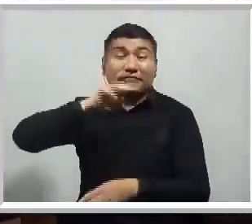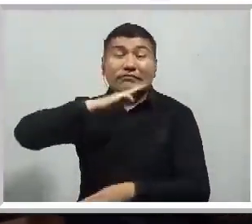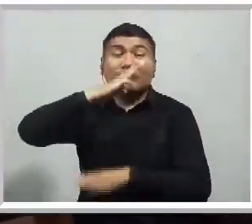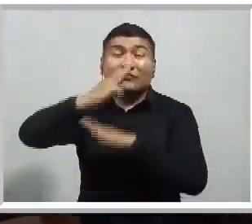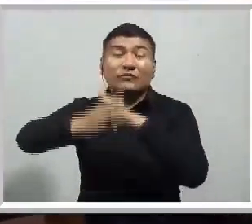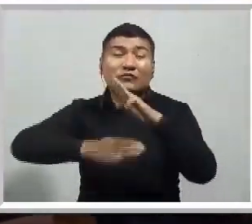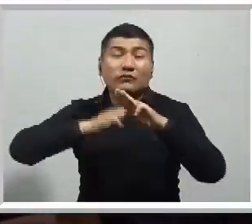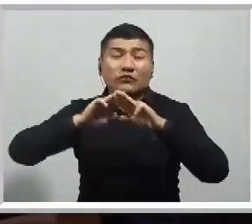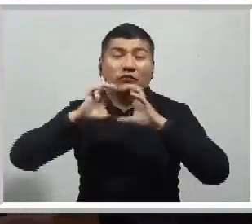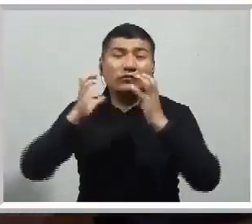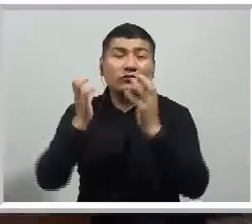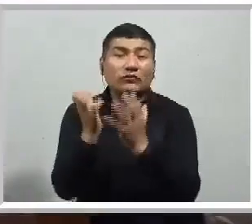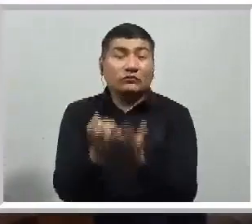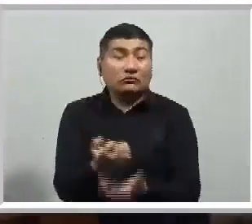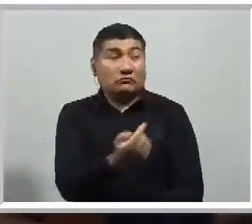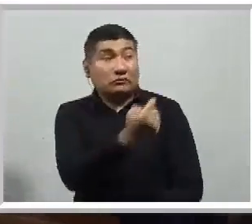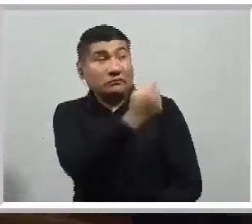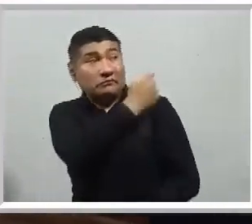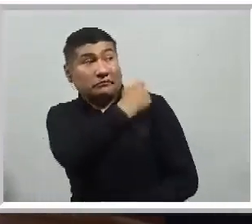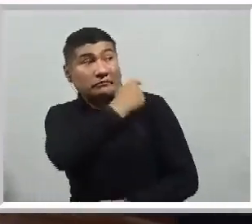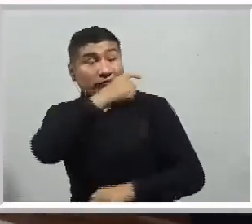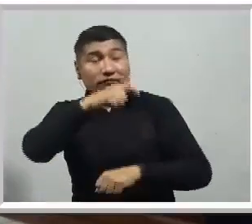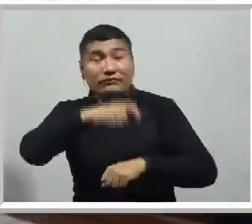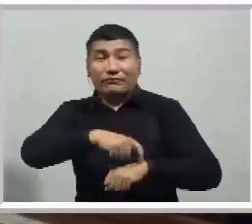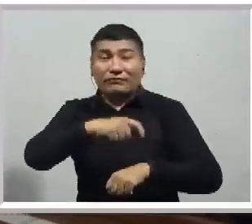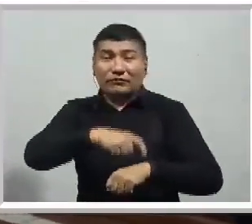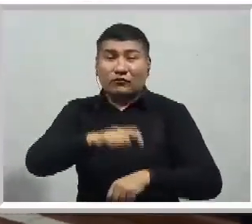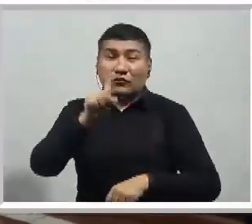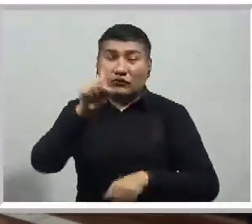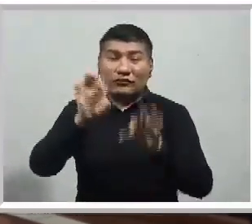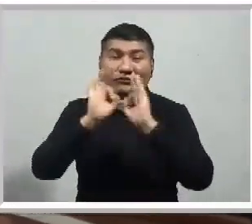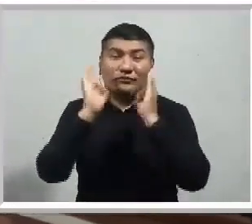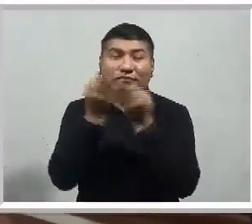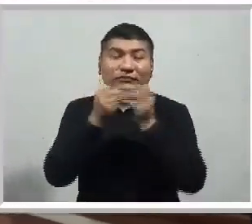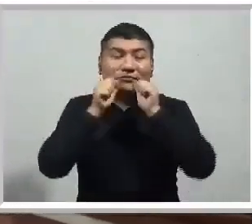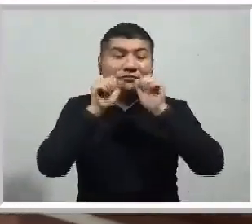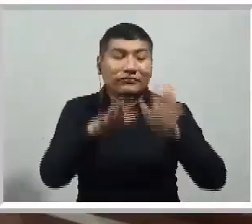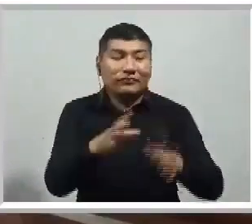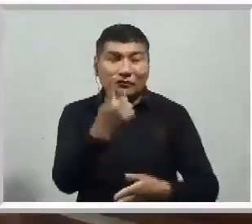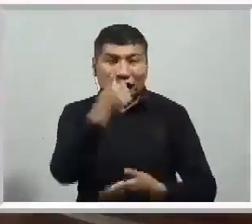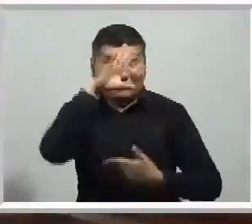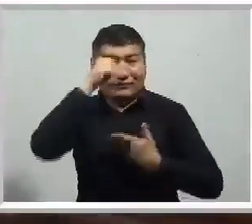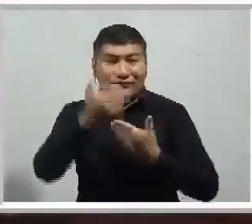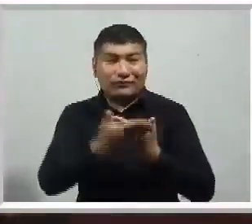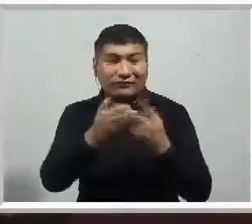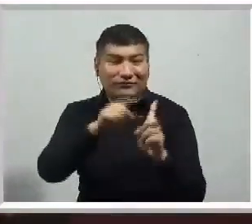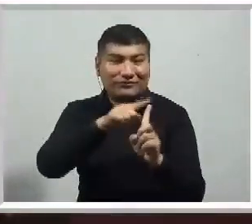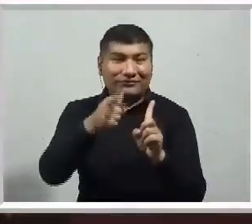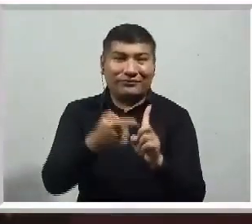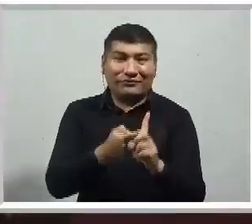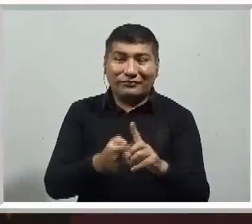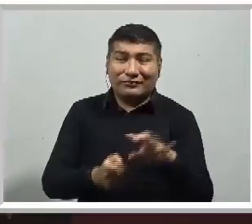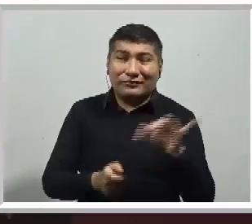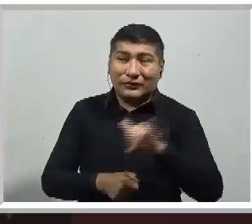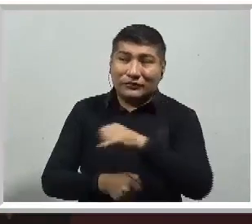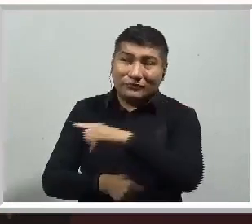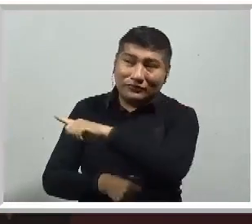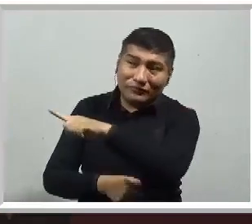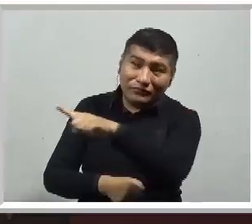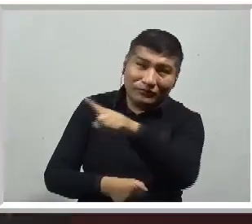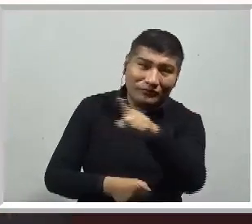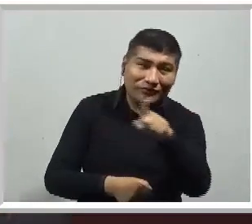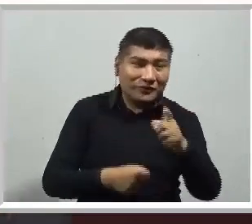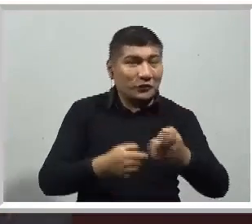En ese tiempo, una familia es bendecida con un hijo, como muchas otras,